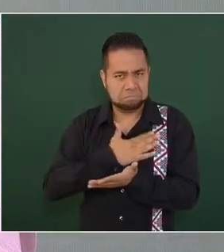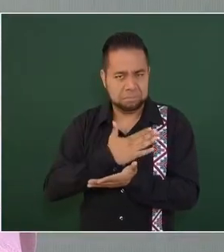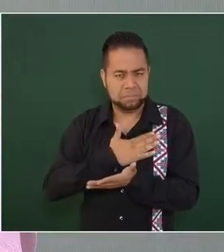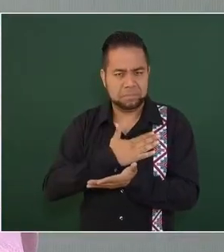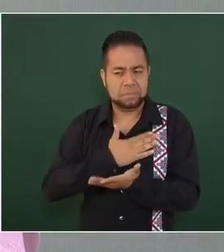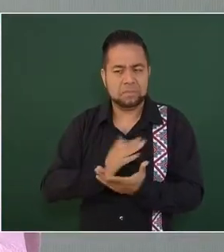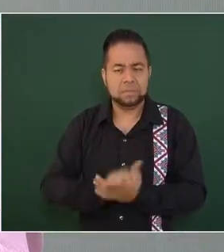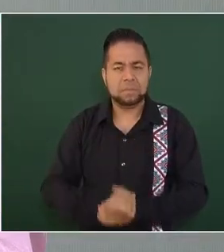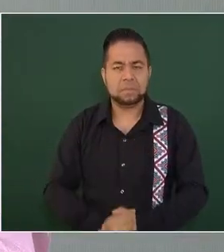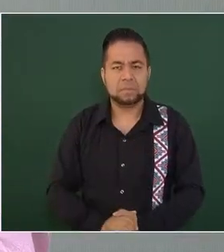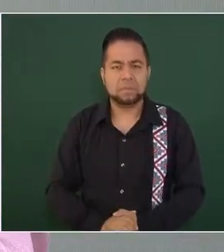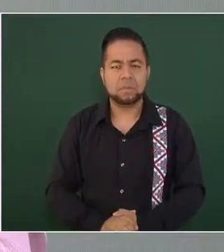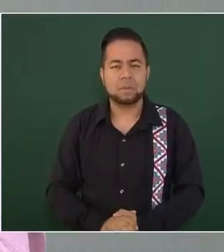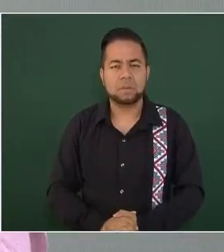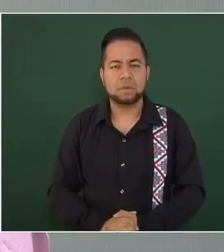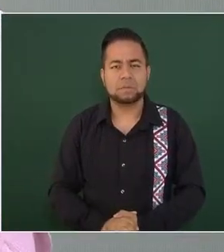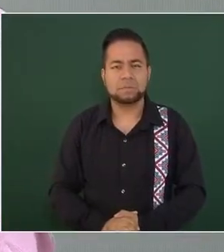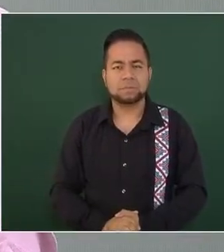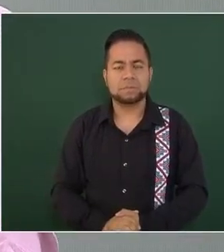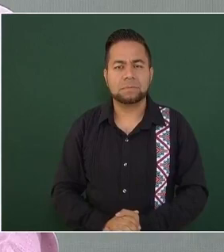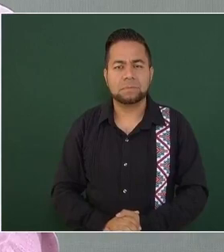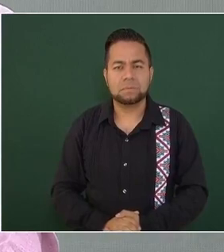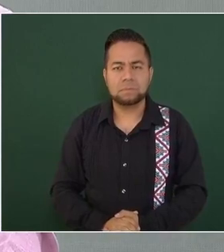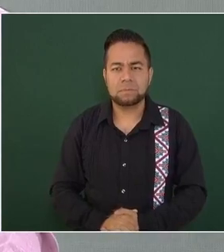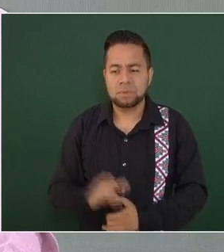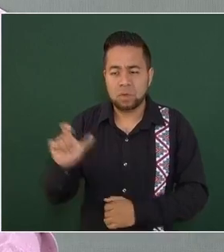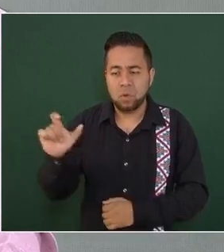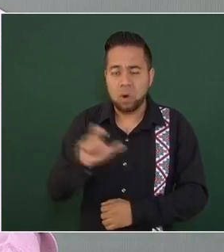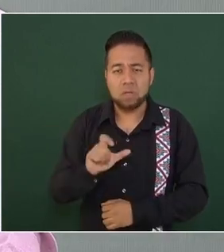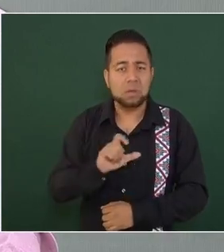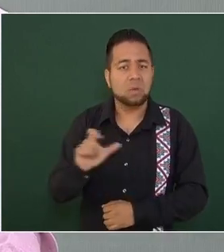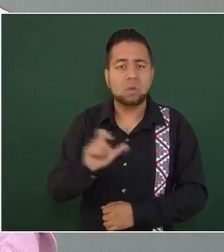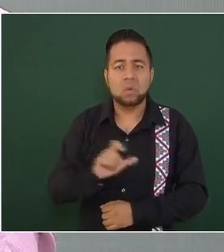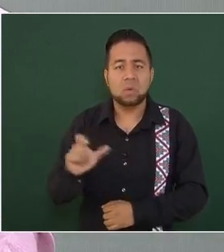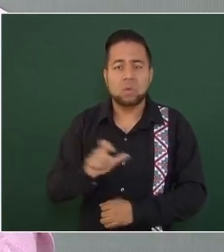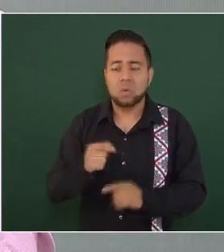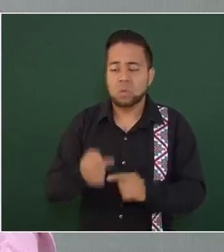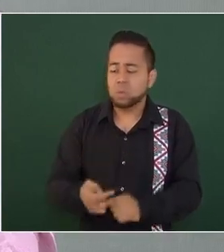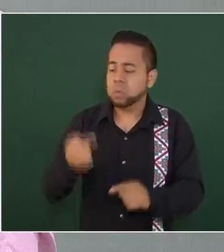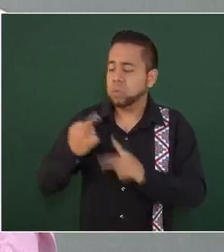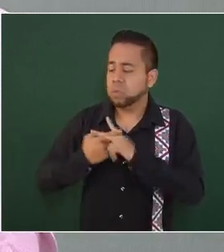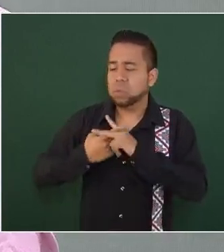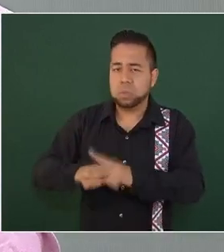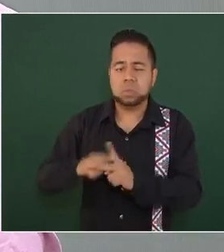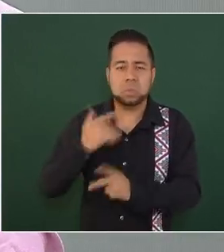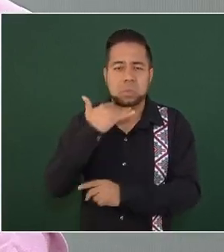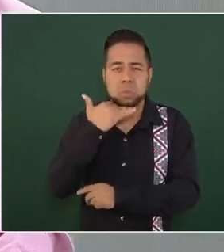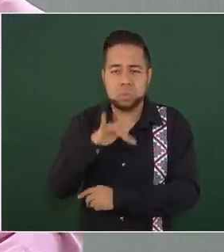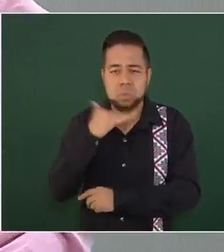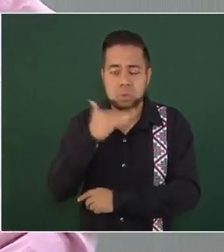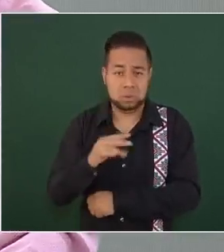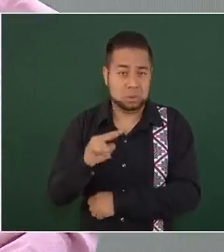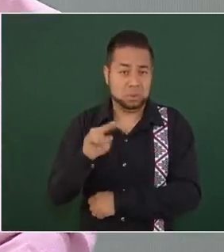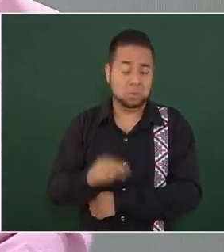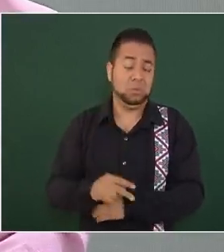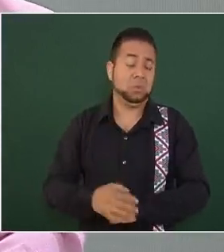de cuándo inicia la corrupción, la verdad que la traen